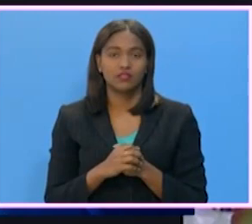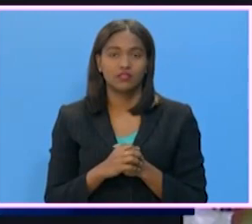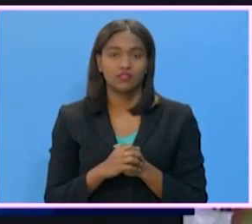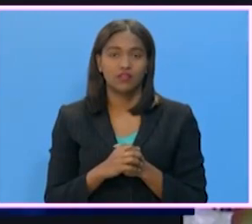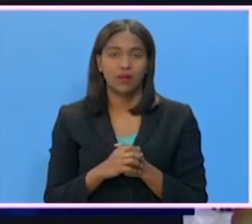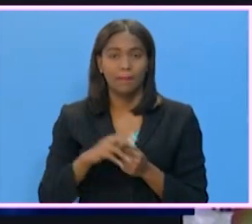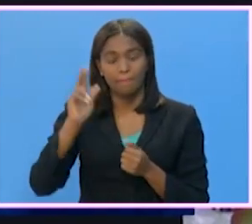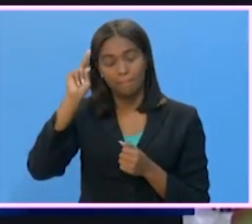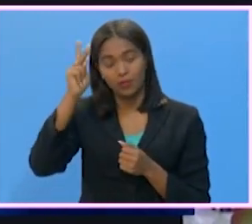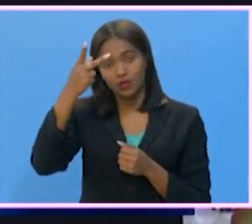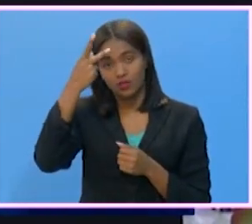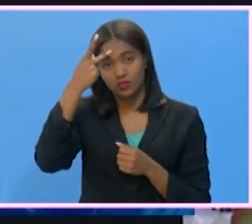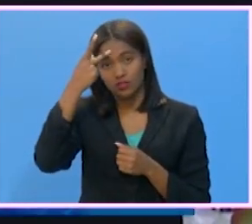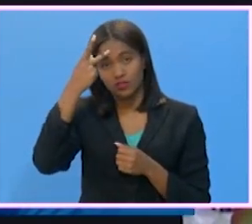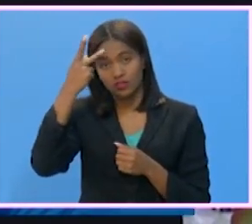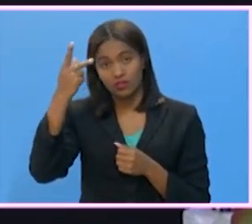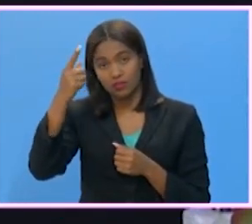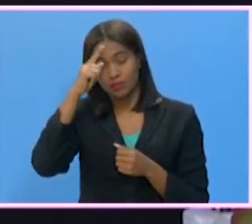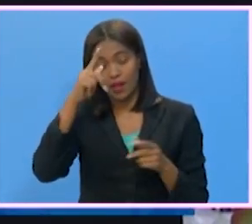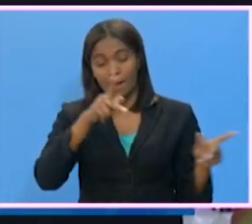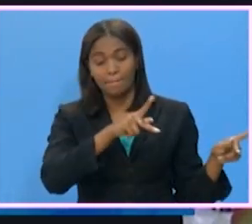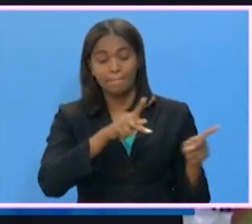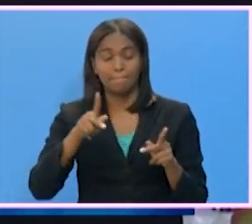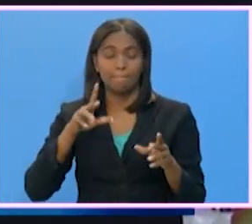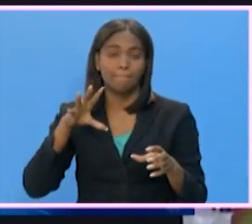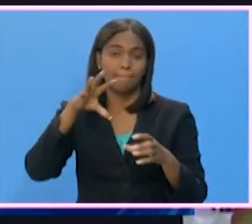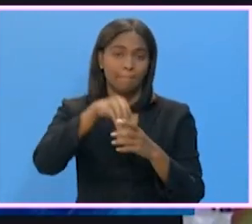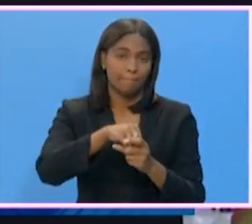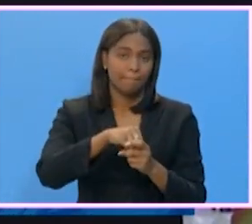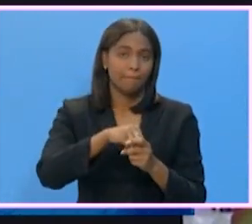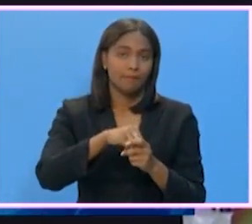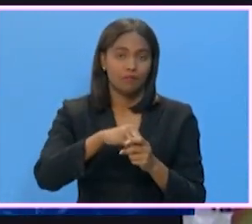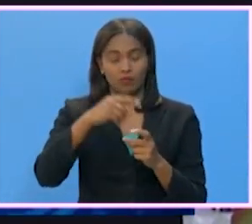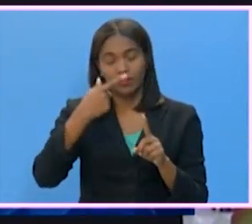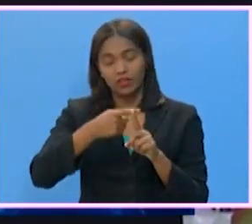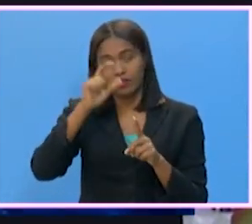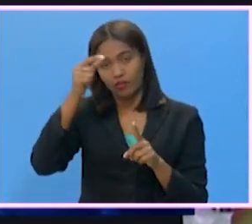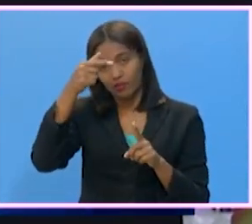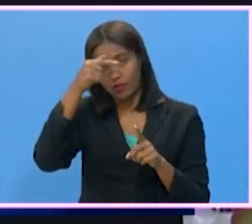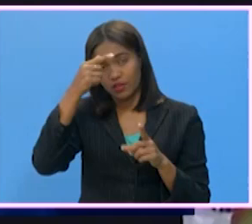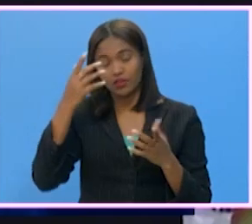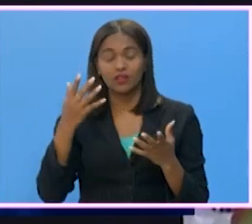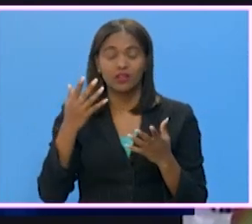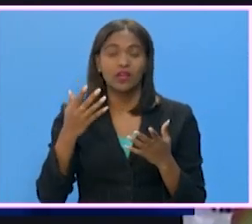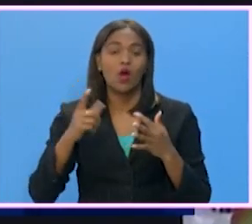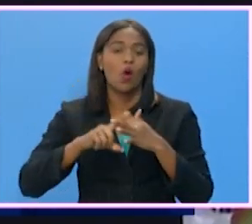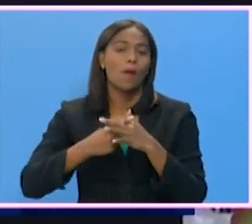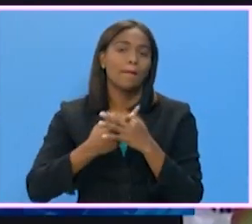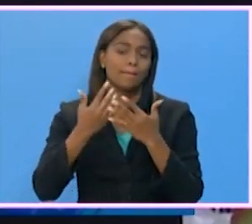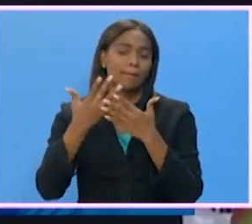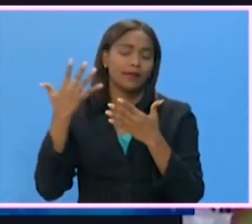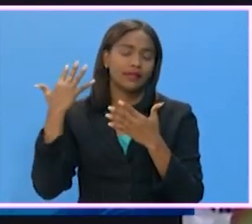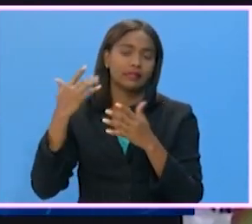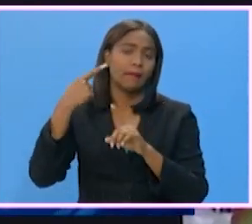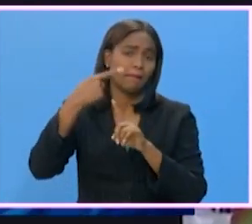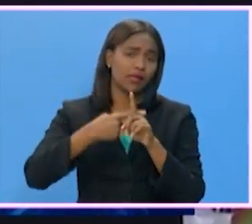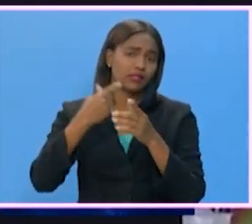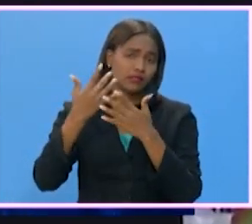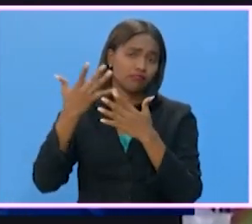una política, de un plan integral del gobierno que comenzó hace